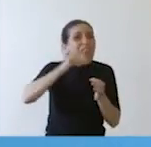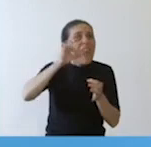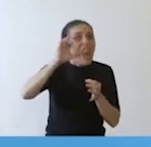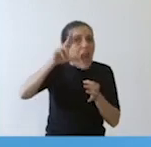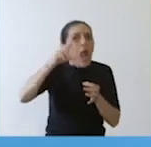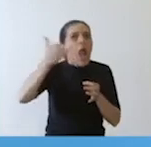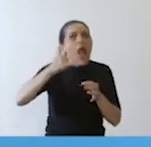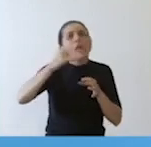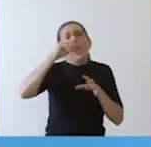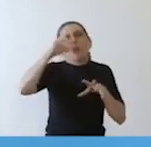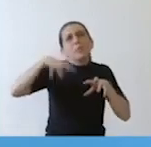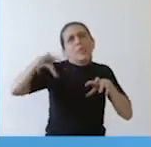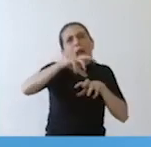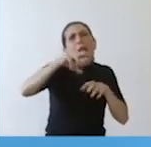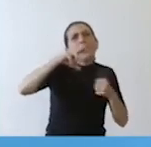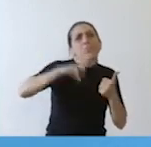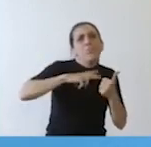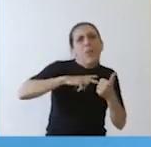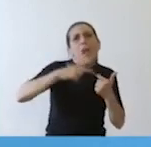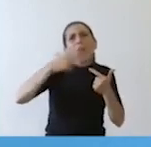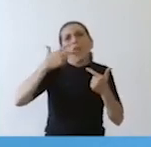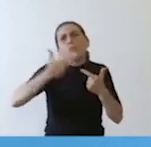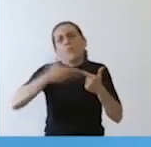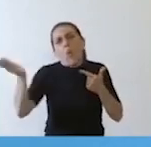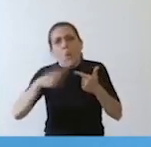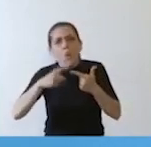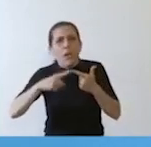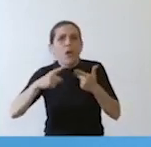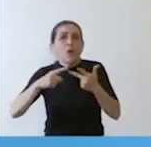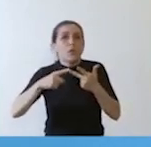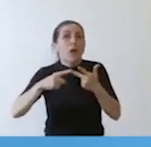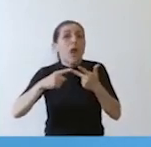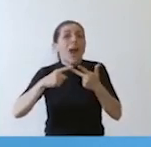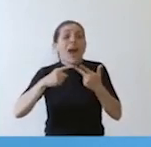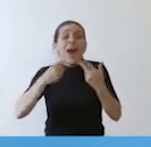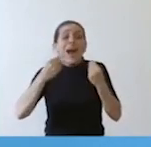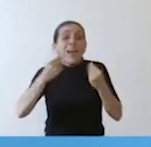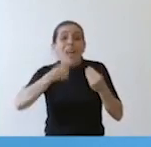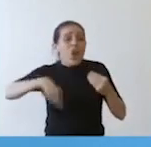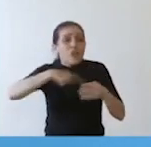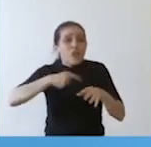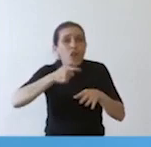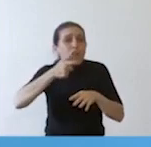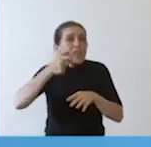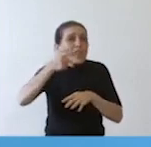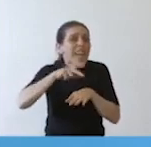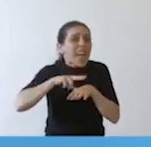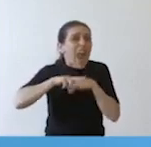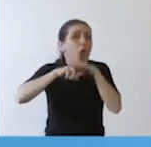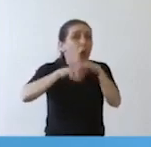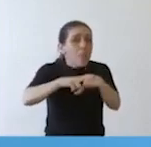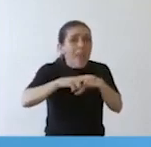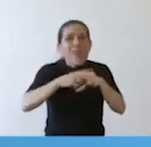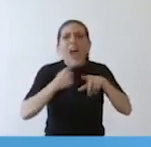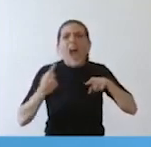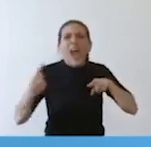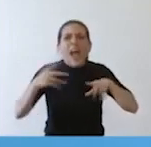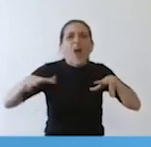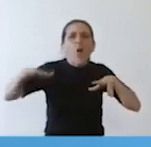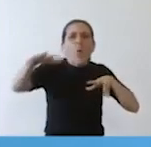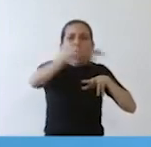sector privado, público y la seguridad social, la recomendación fuerte y la articulación con cada una de las jurisdicciones y con